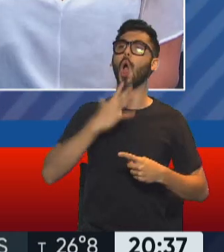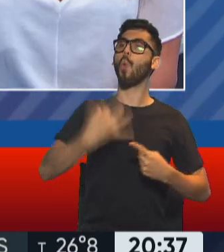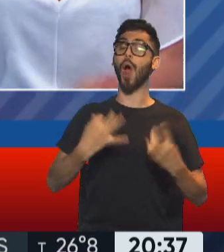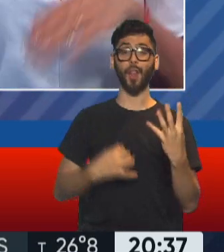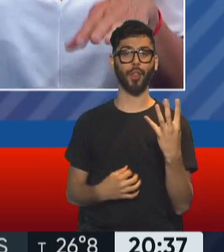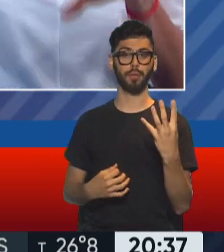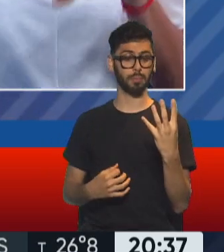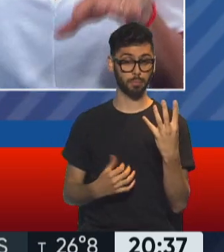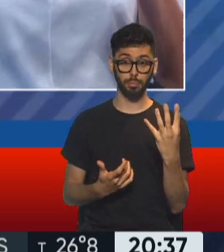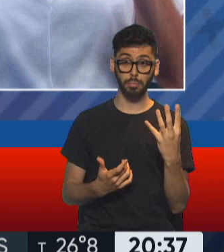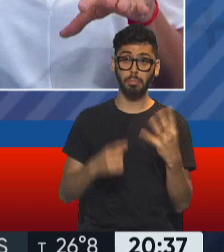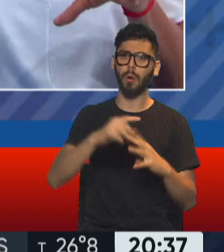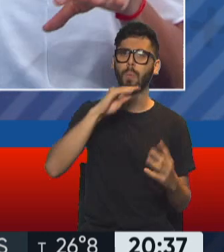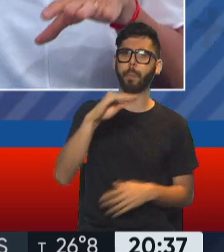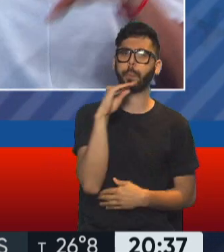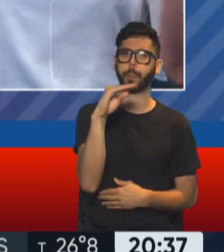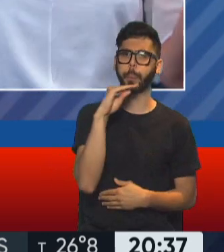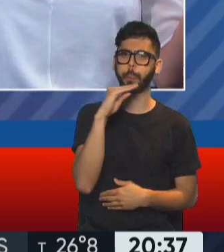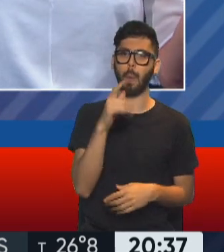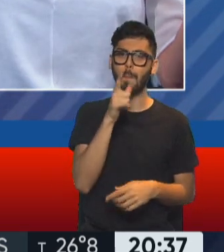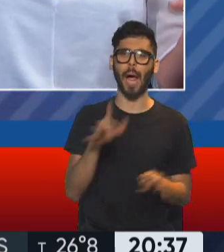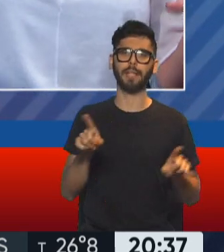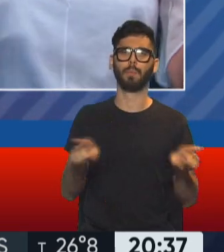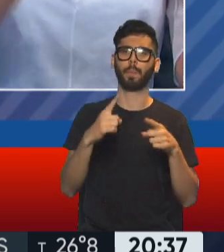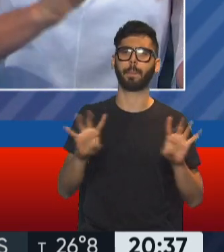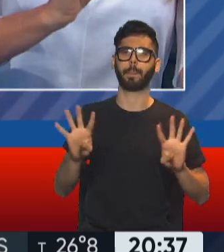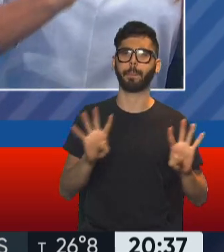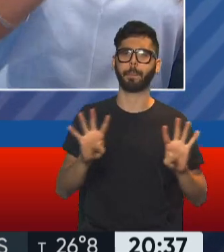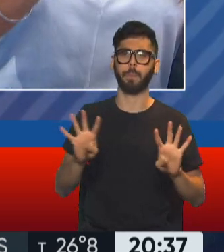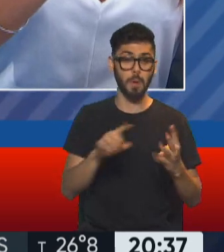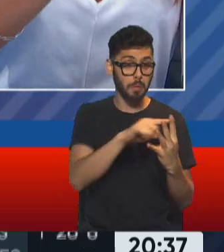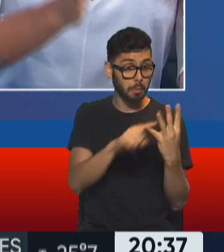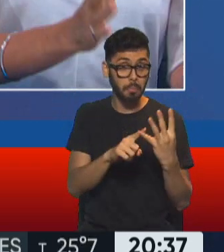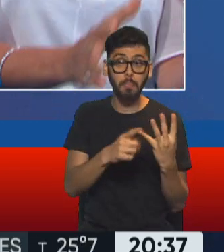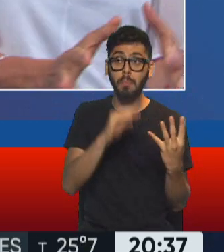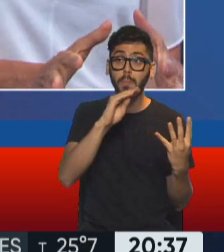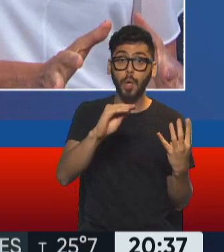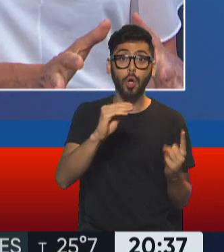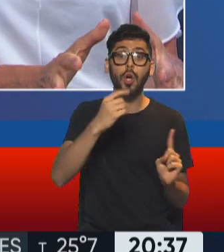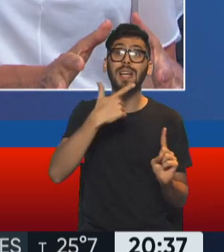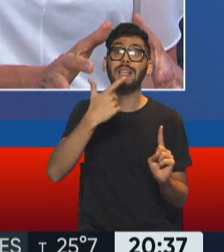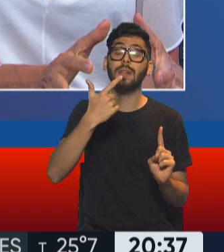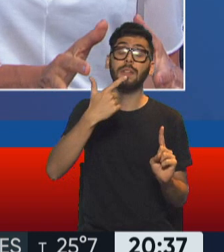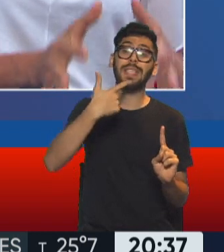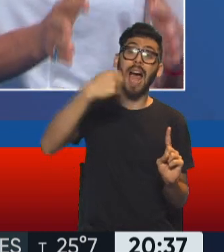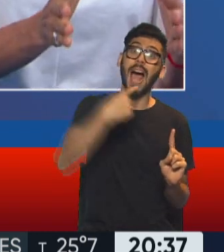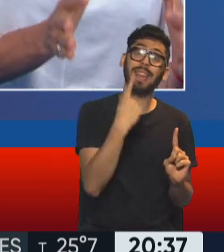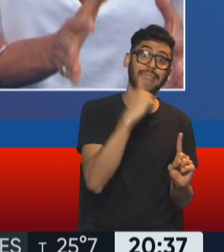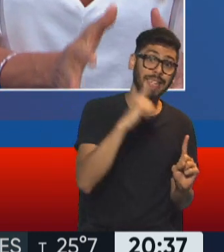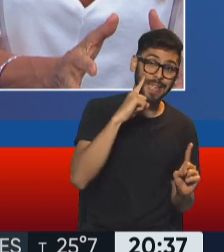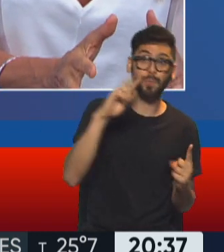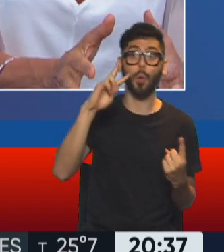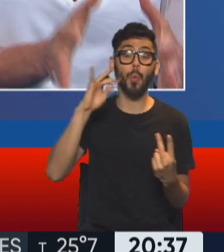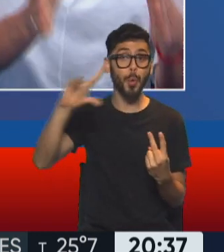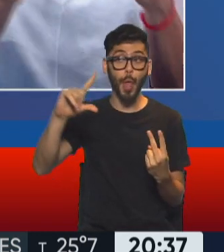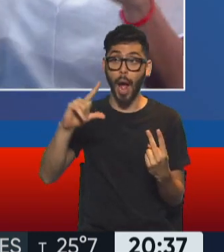cuatro consignas que son las que repiten como un coro Vidal y Santilli fueron capaces de avanzar en los 4 años de gestión de ellos. En los 4 años de